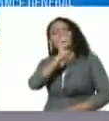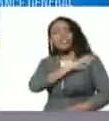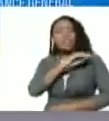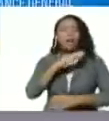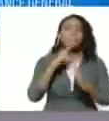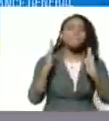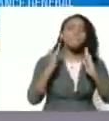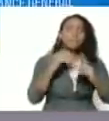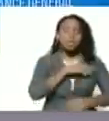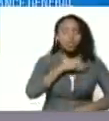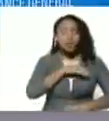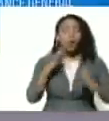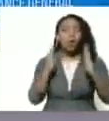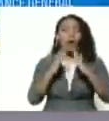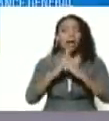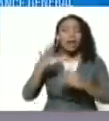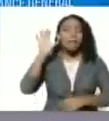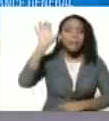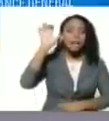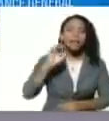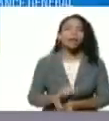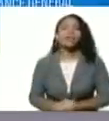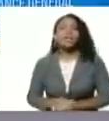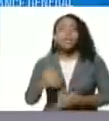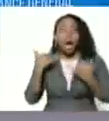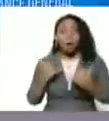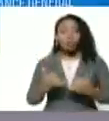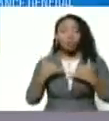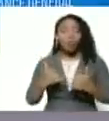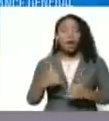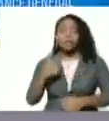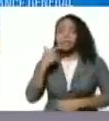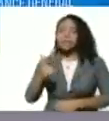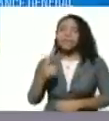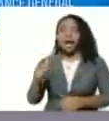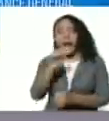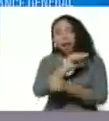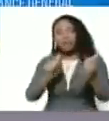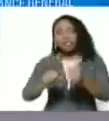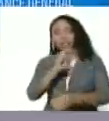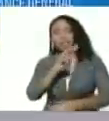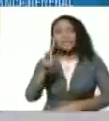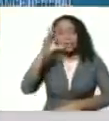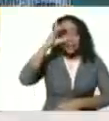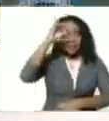misión Hogares de la Patria. Se lo acabo de decir a la vicepresidenta ejecutiva, Delcy Rodríguez.